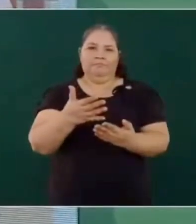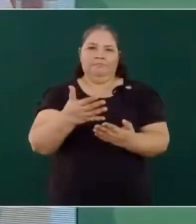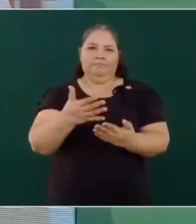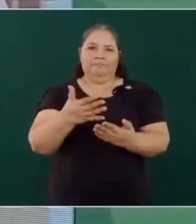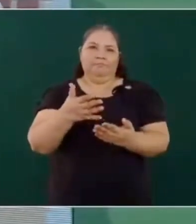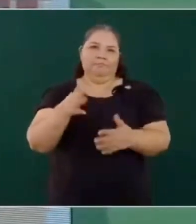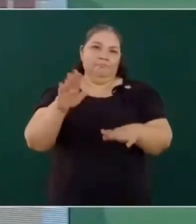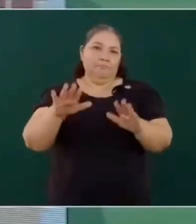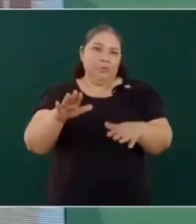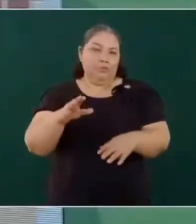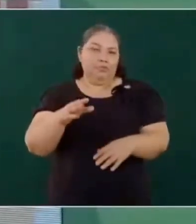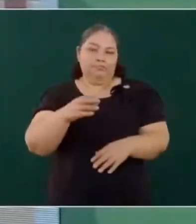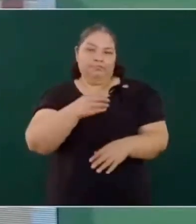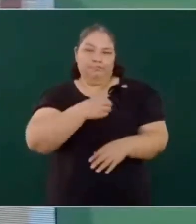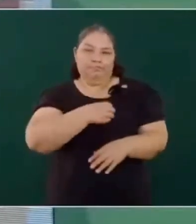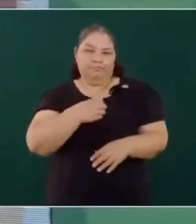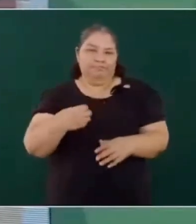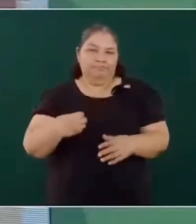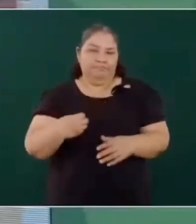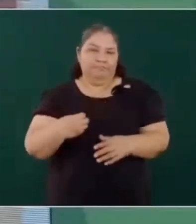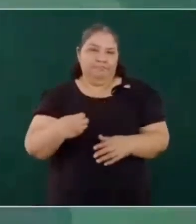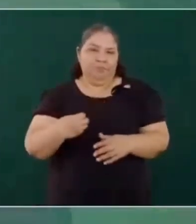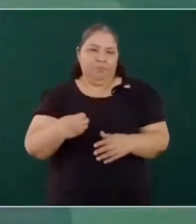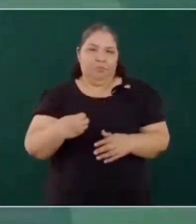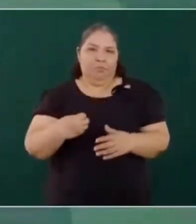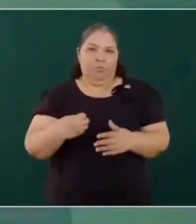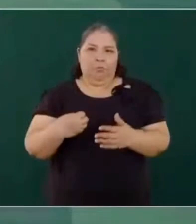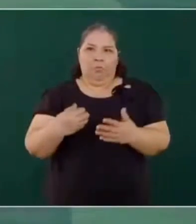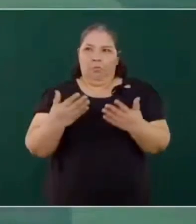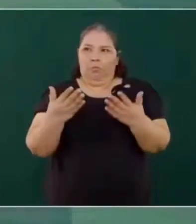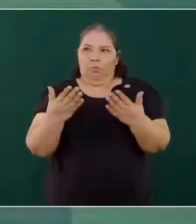obligan. No hay en el mundo